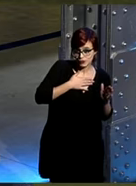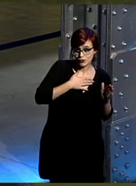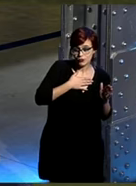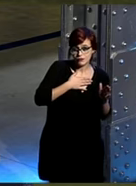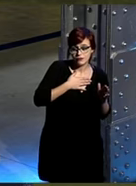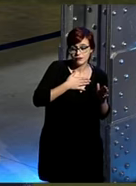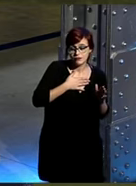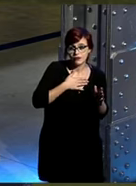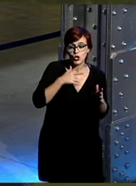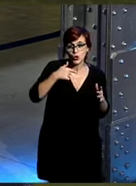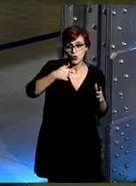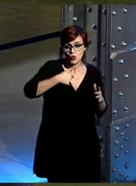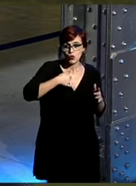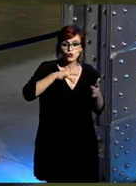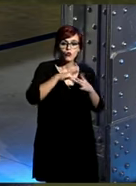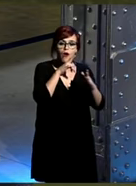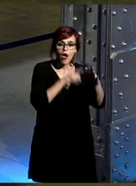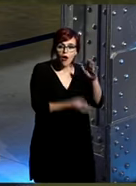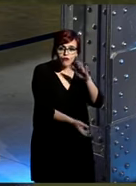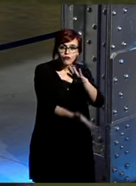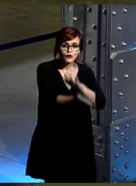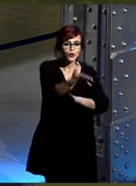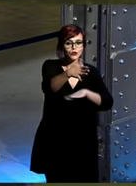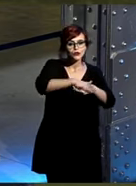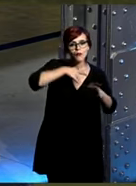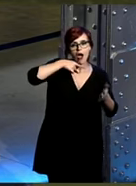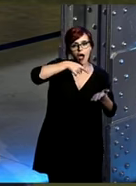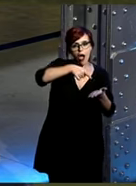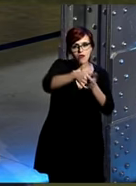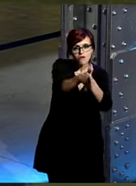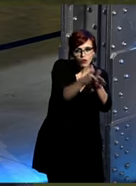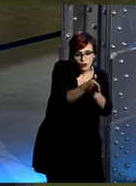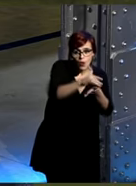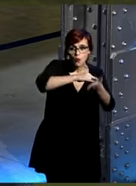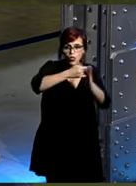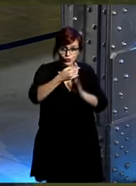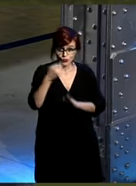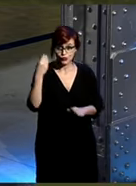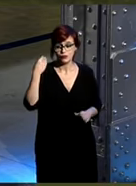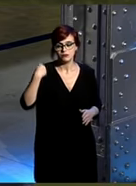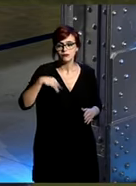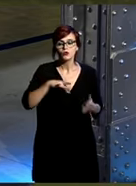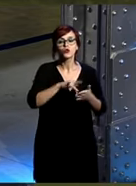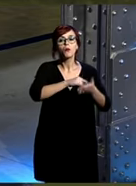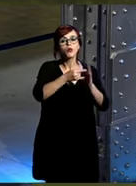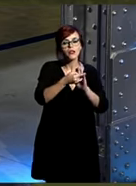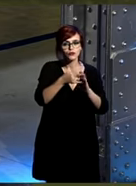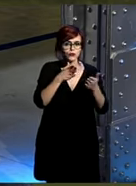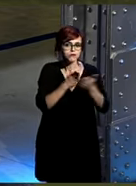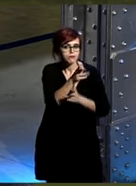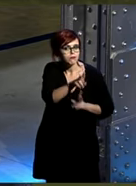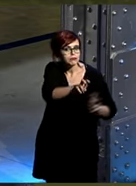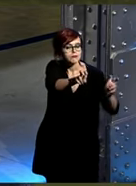de los fundadores y de los instigadores de ese proyecto, ¿no? Y se ha hablado de que es un proyecto disruptivo,